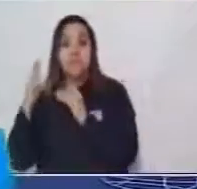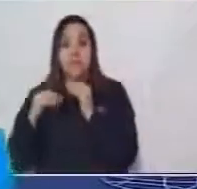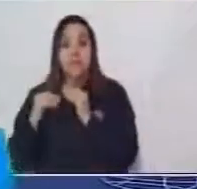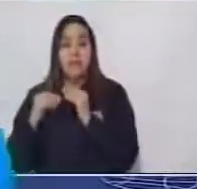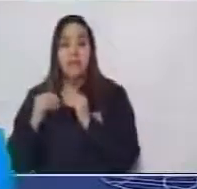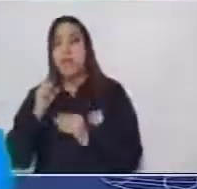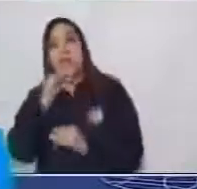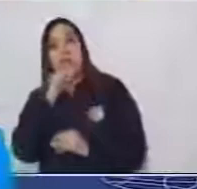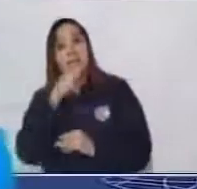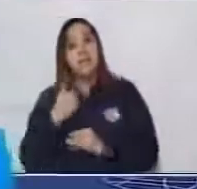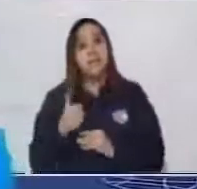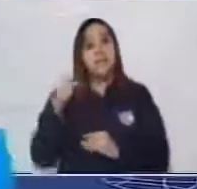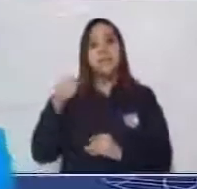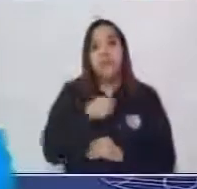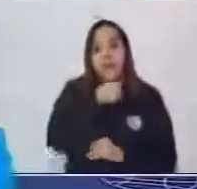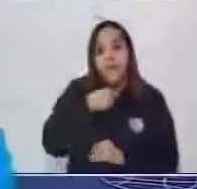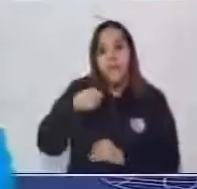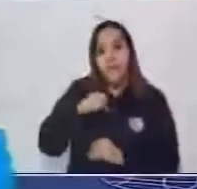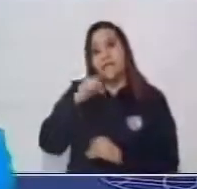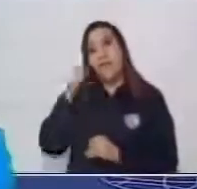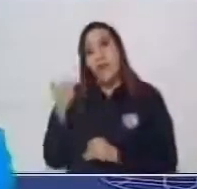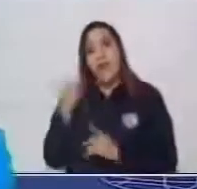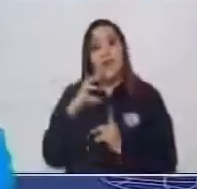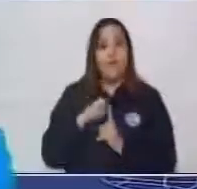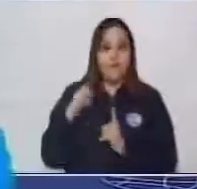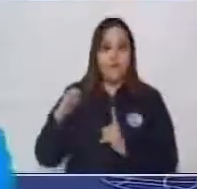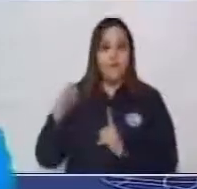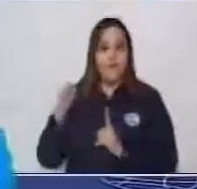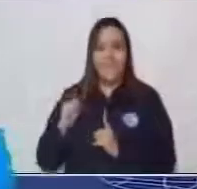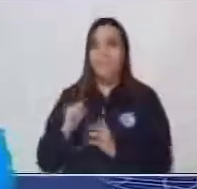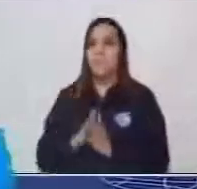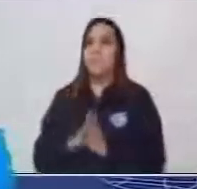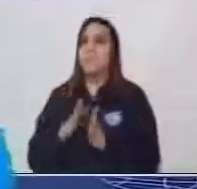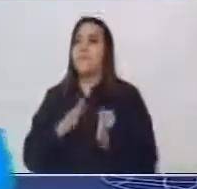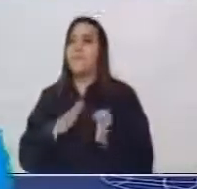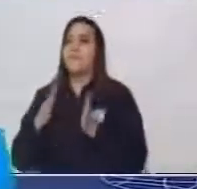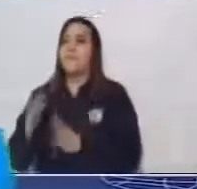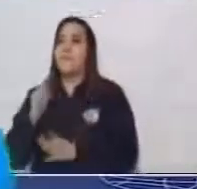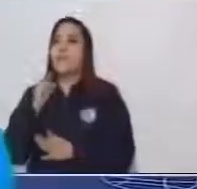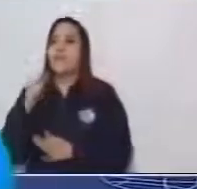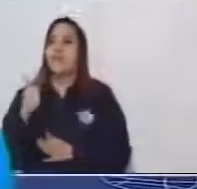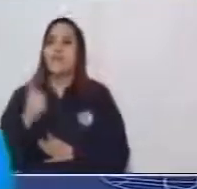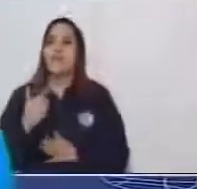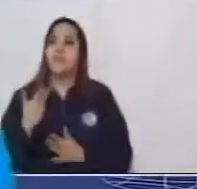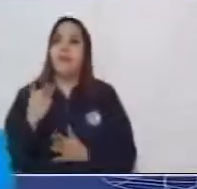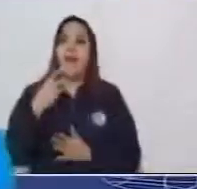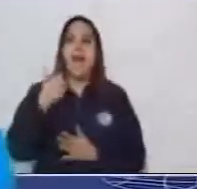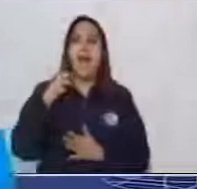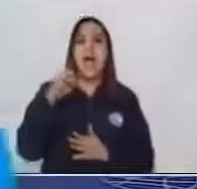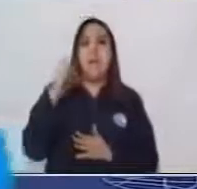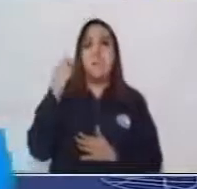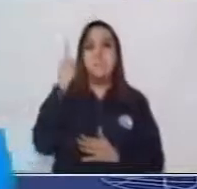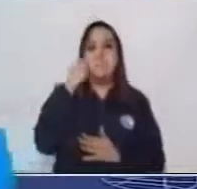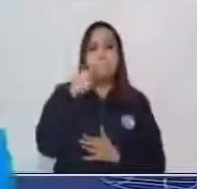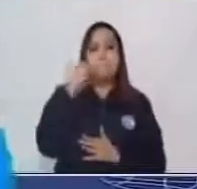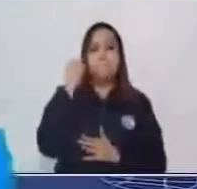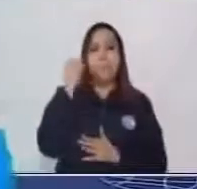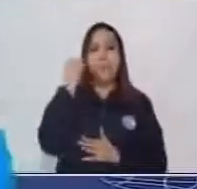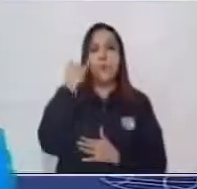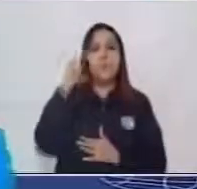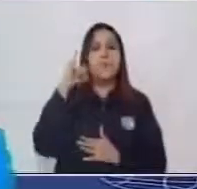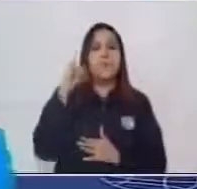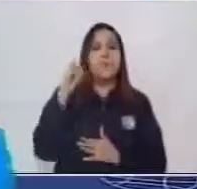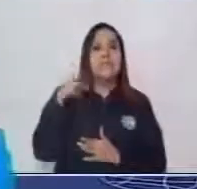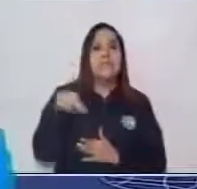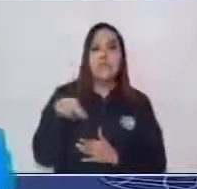resto cantaba, es otra oración. Luego tenemos la posición del sujeto. Si te recuerdas